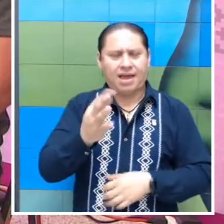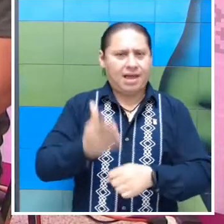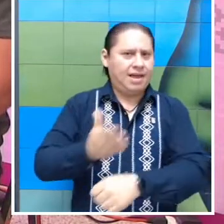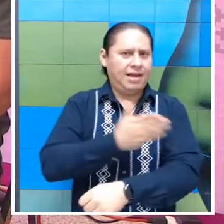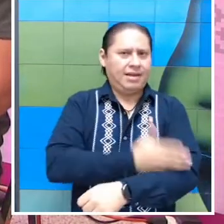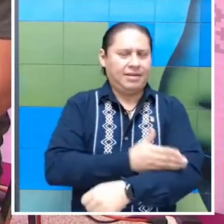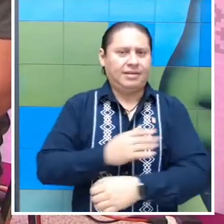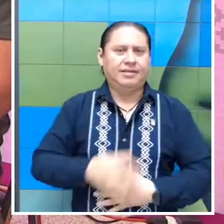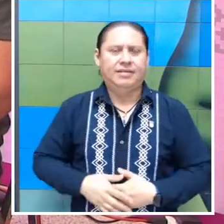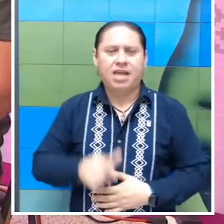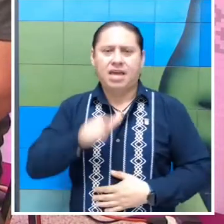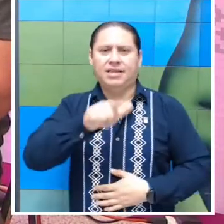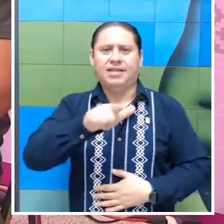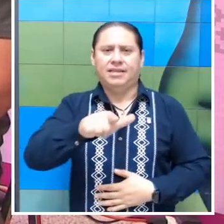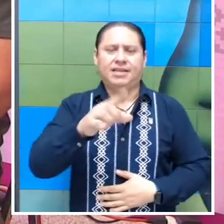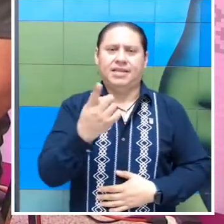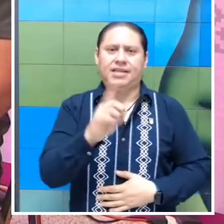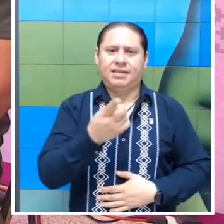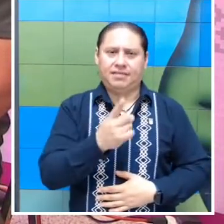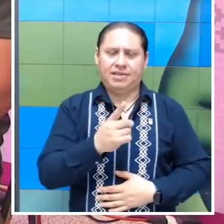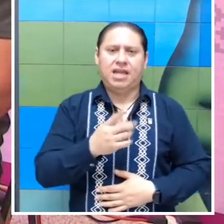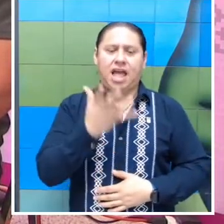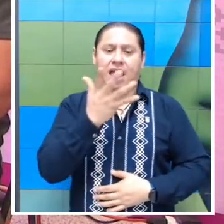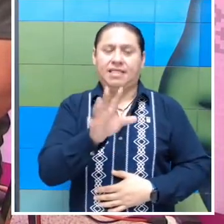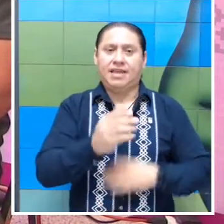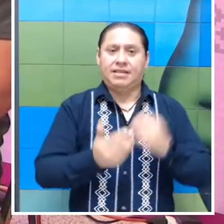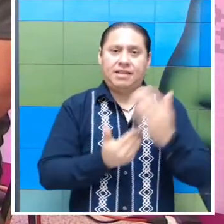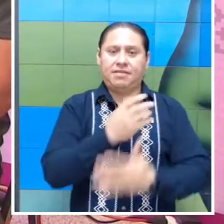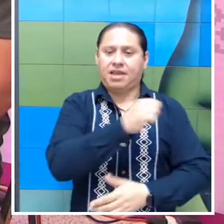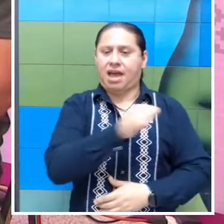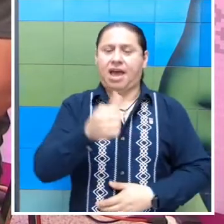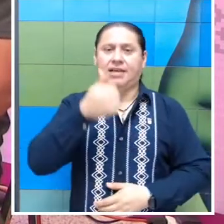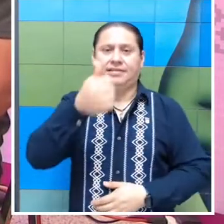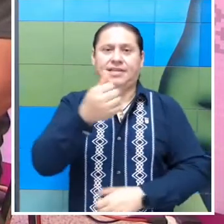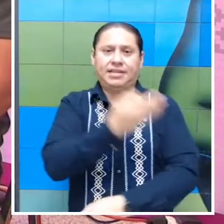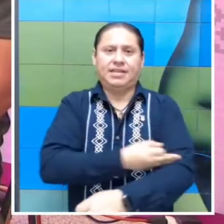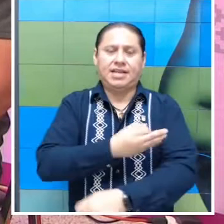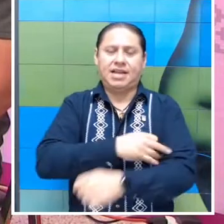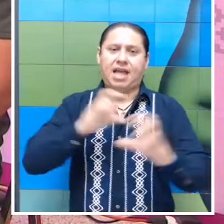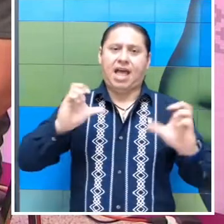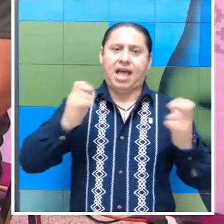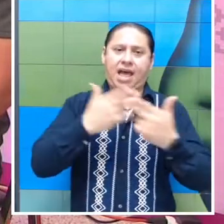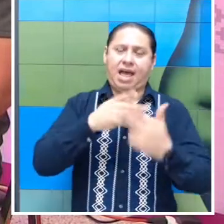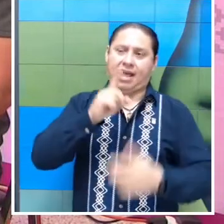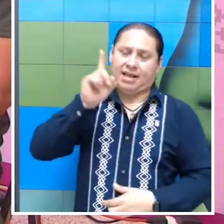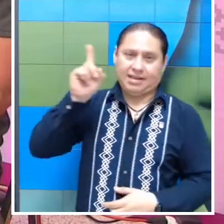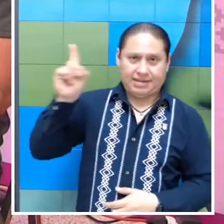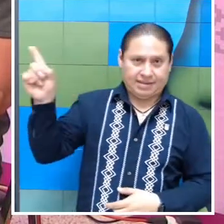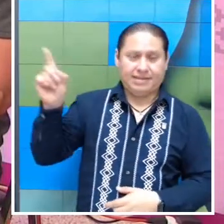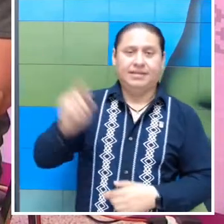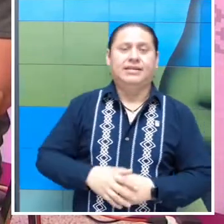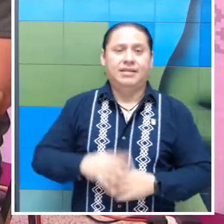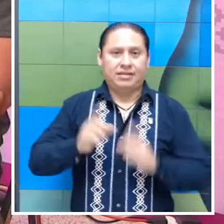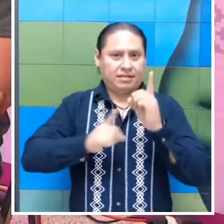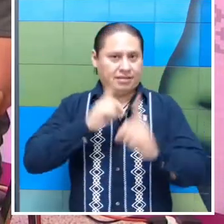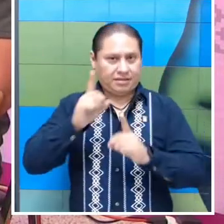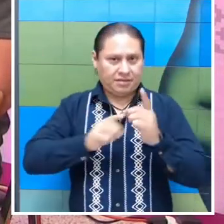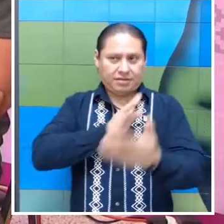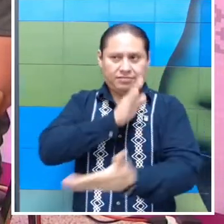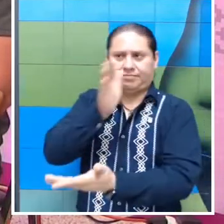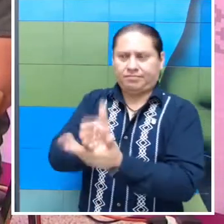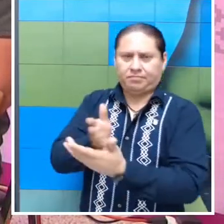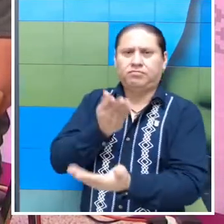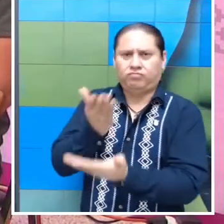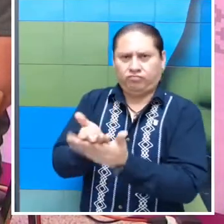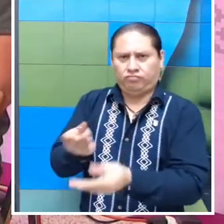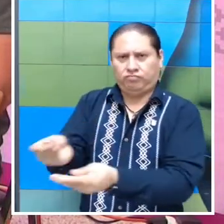profesor Rey, sería el 17 de diciembre de 10 de la mañana a 6 de la tarde en Parque Cañahueca, y donde se les dará la playera y el